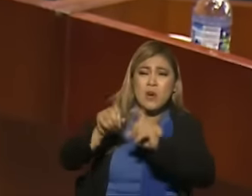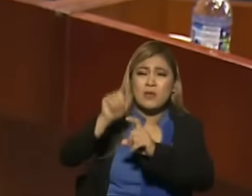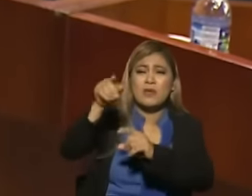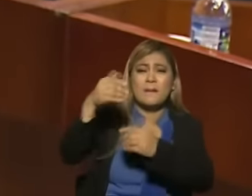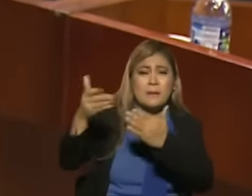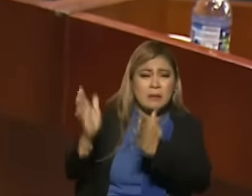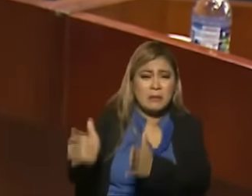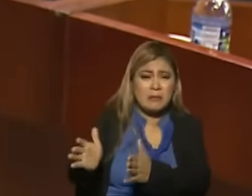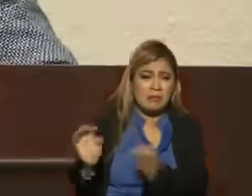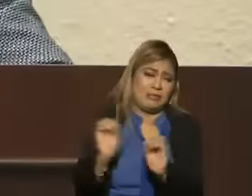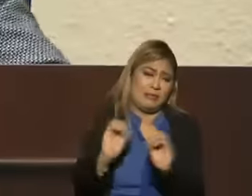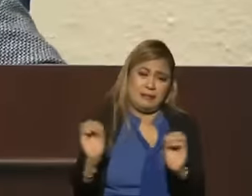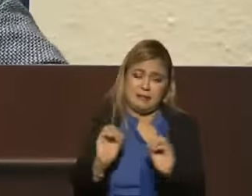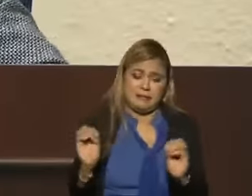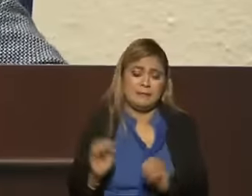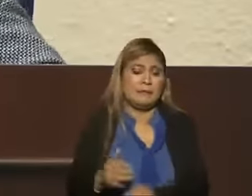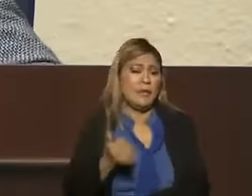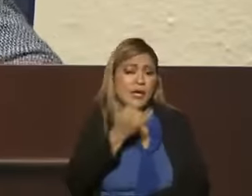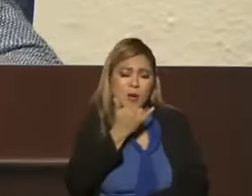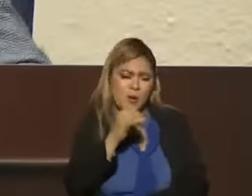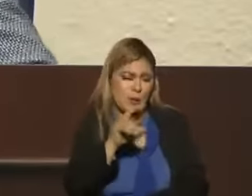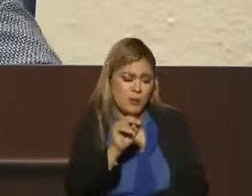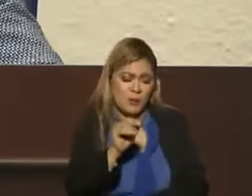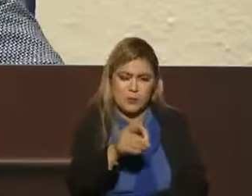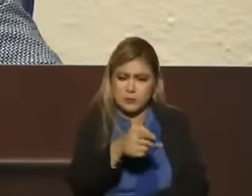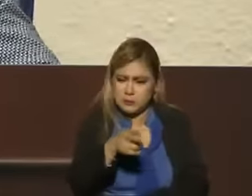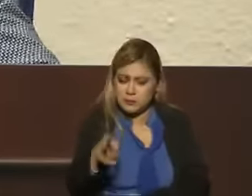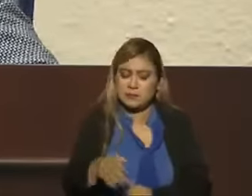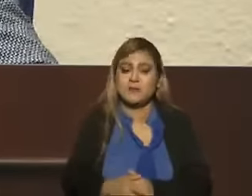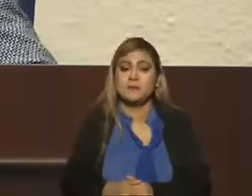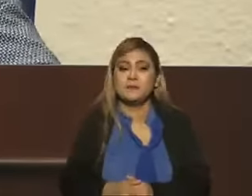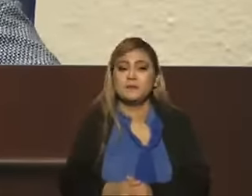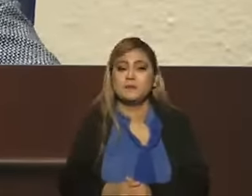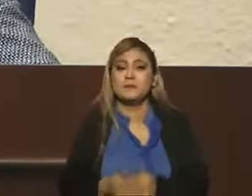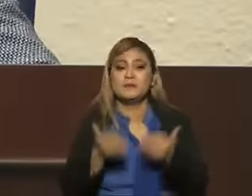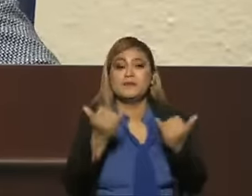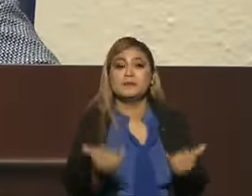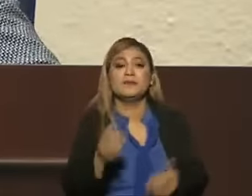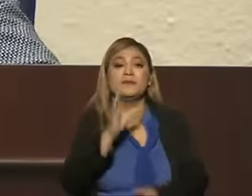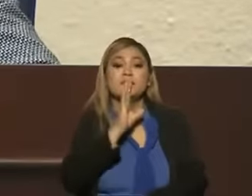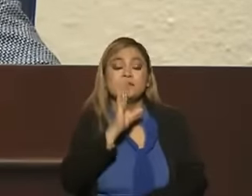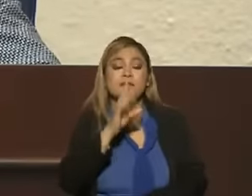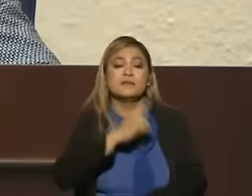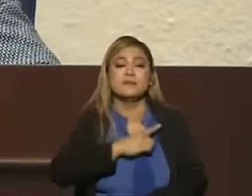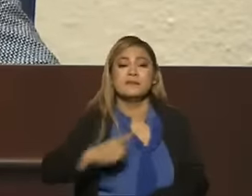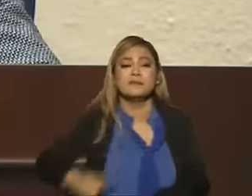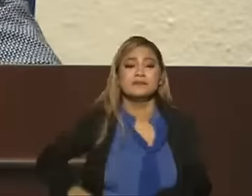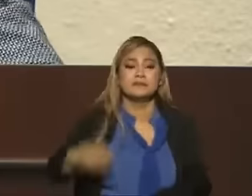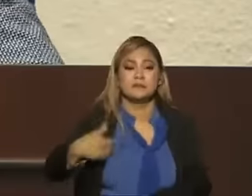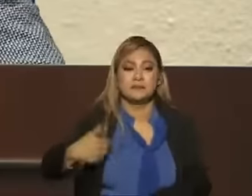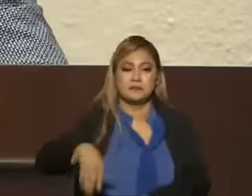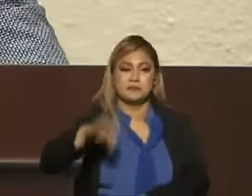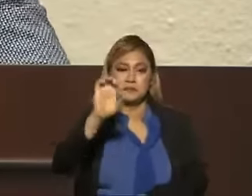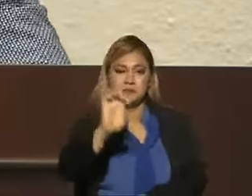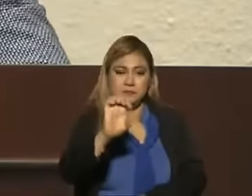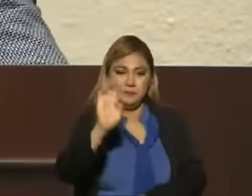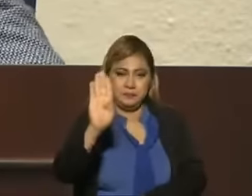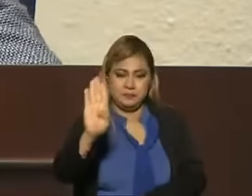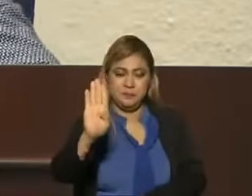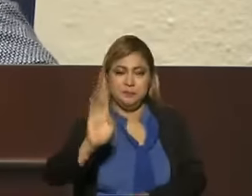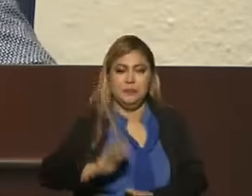presidente. Gracias a usted, colega. Continúa en el uso de la palabra el honorable diputado Edison Augusto Brose